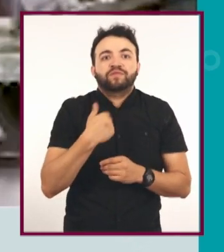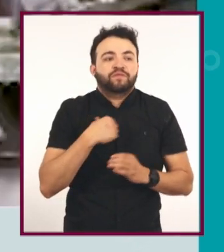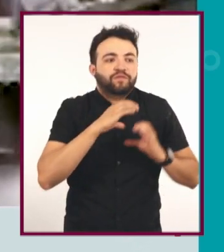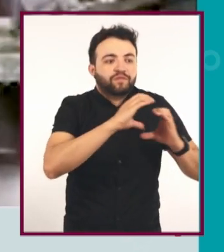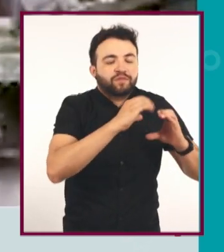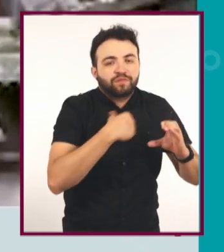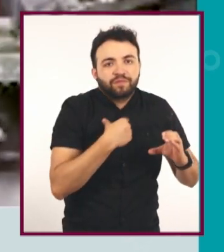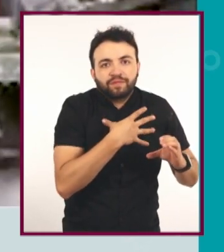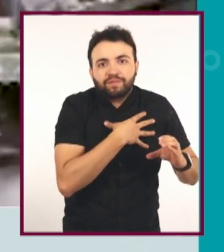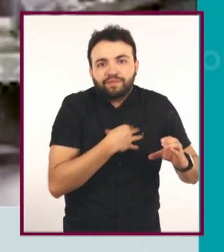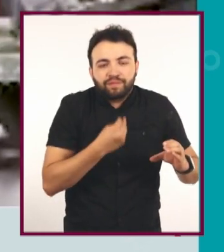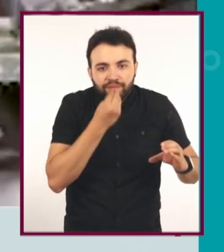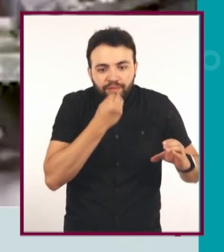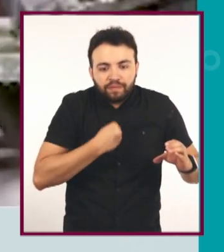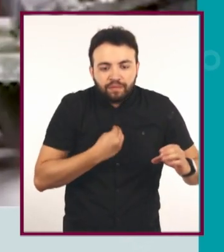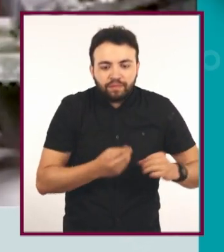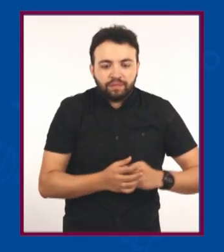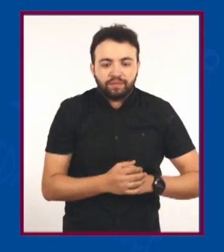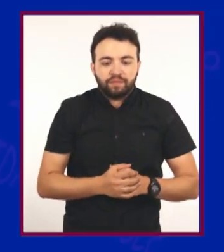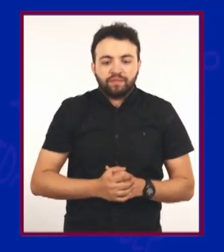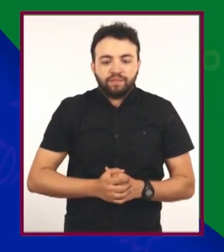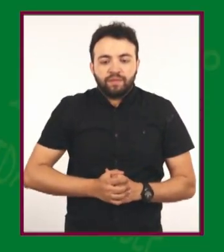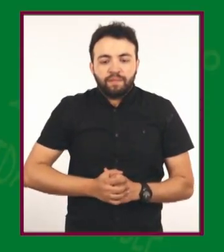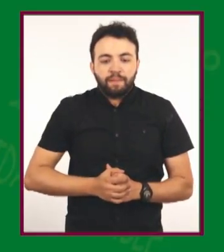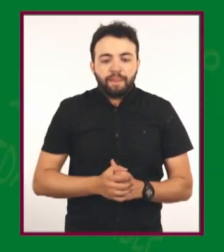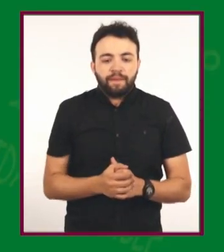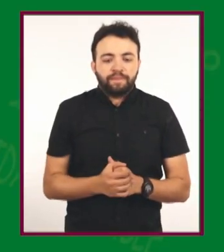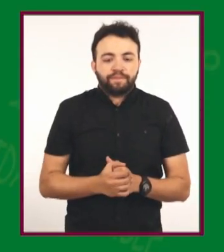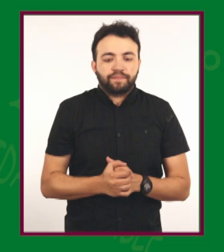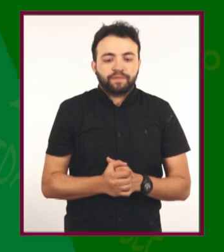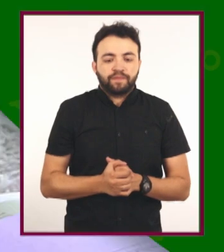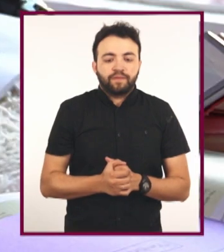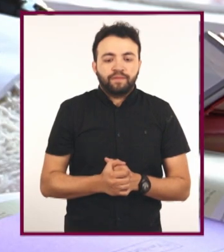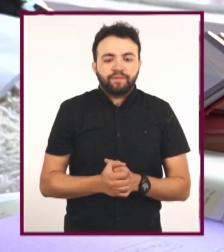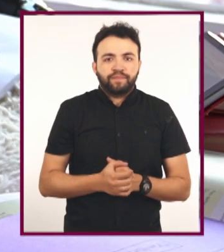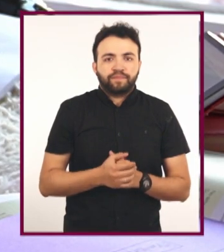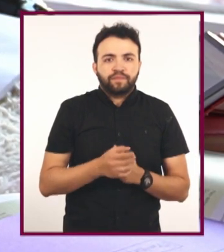cuidar a un bebé, a otra persona.